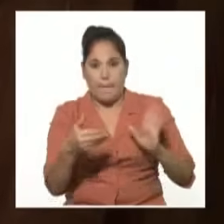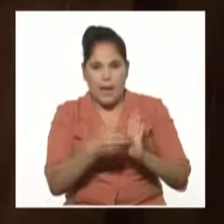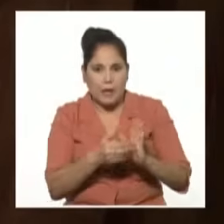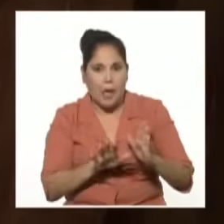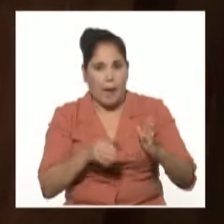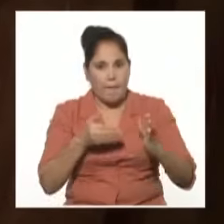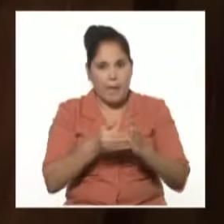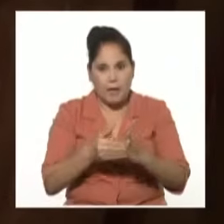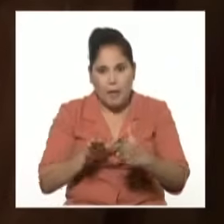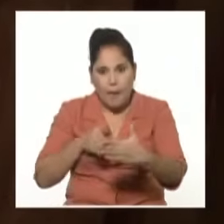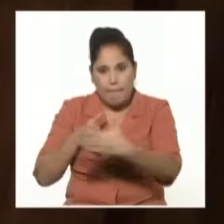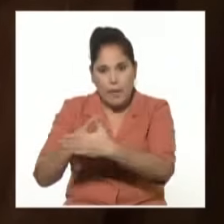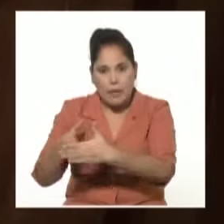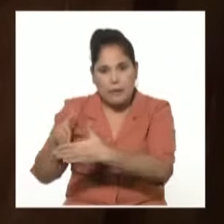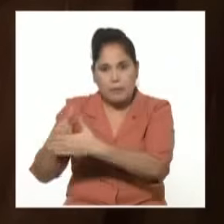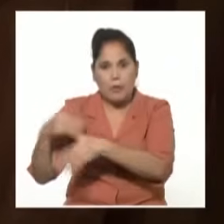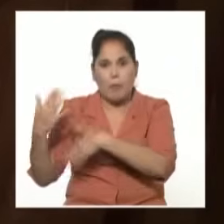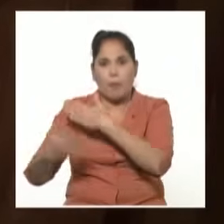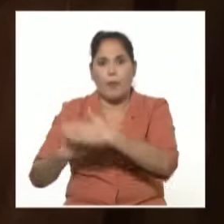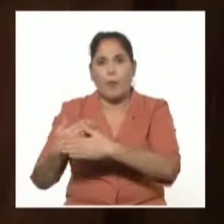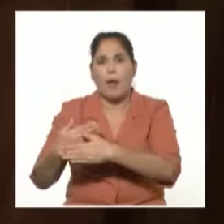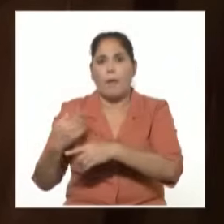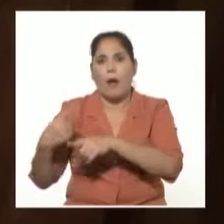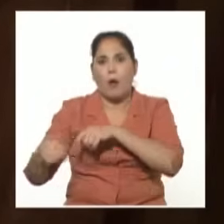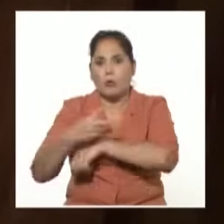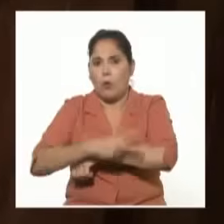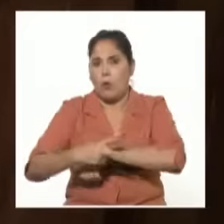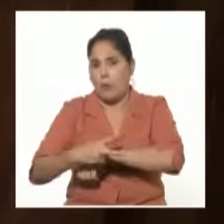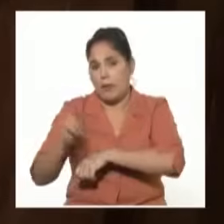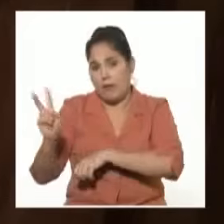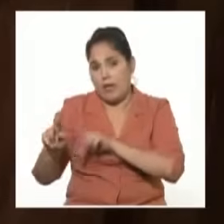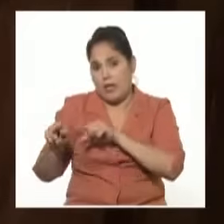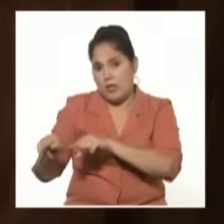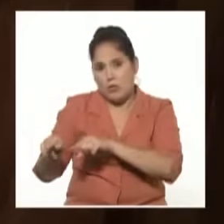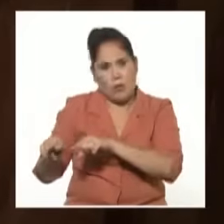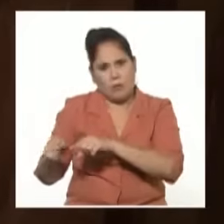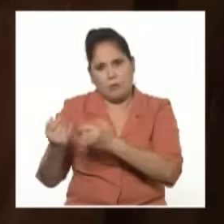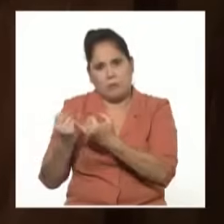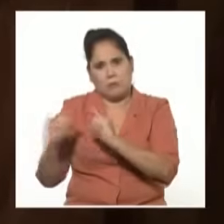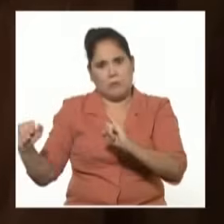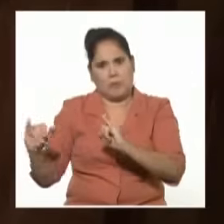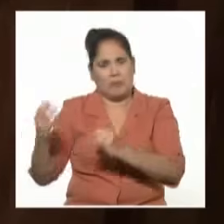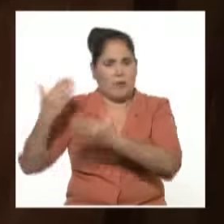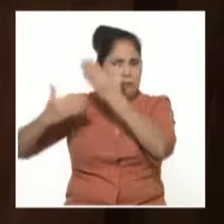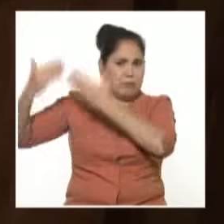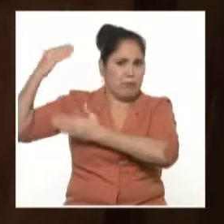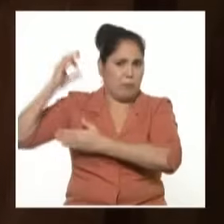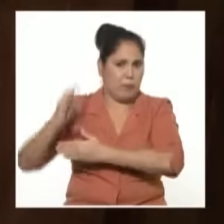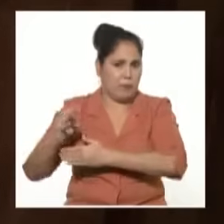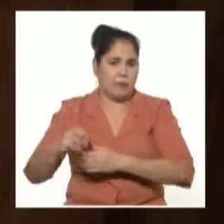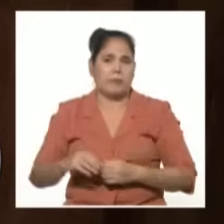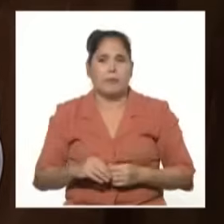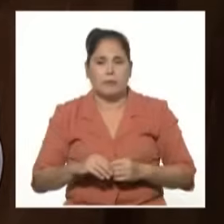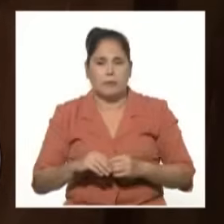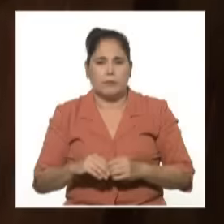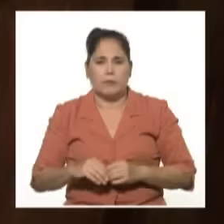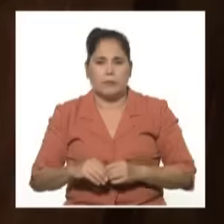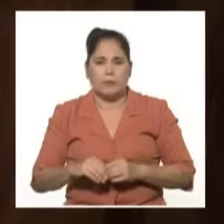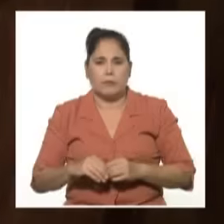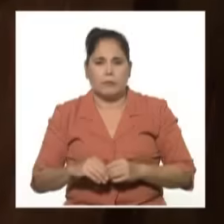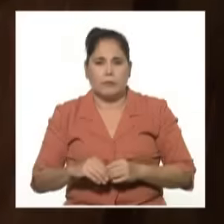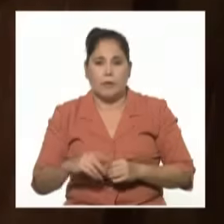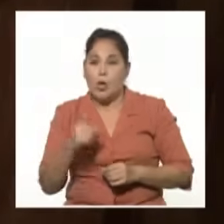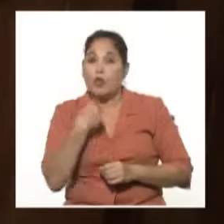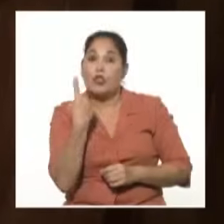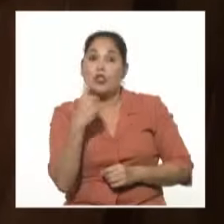inaceptable en los asuntos internos de una nación que marcó el rumbo de la independencia de nuestra América. No estamos